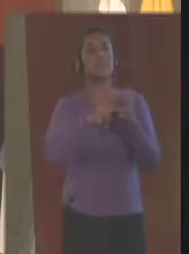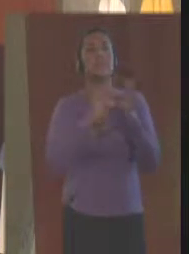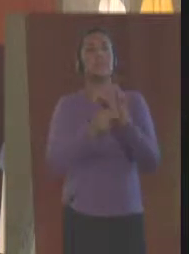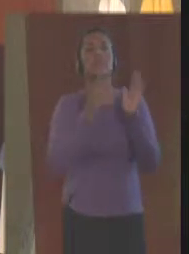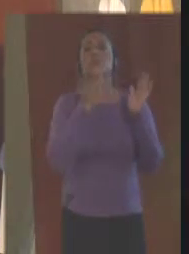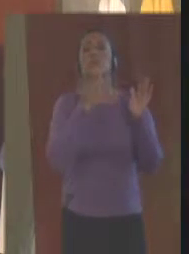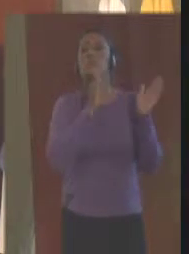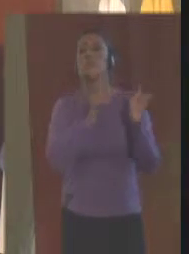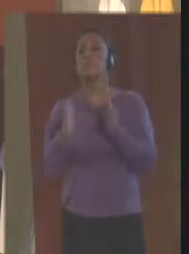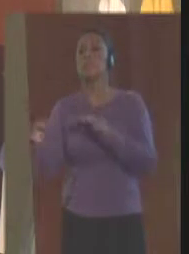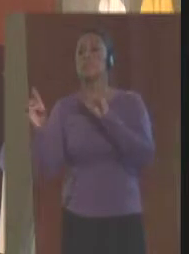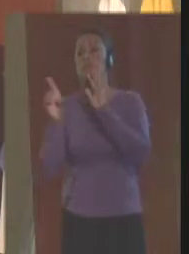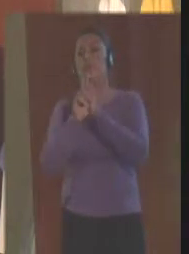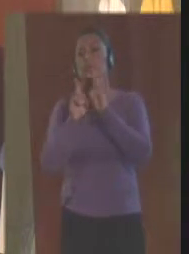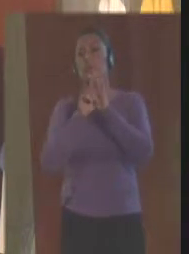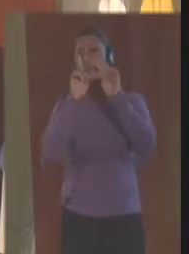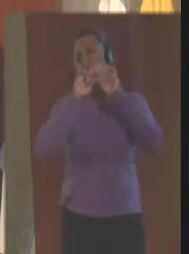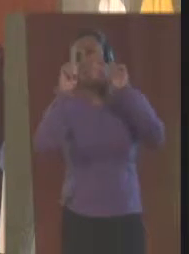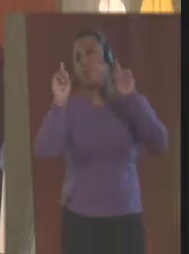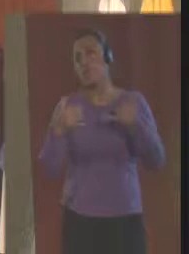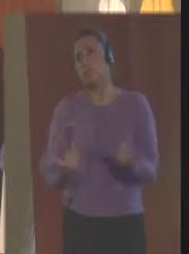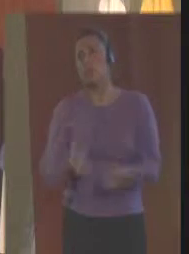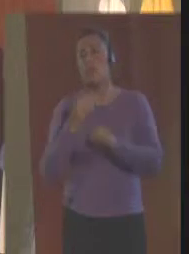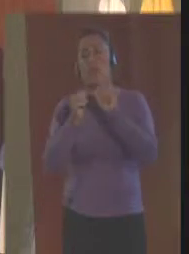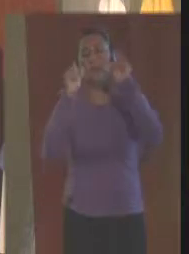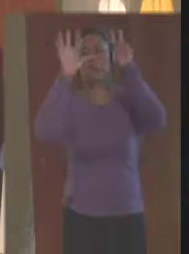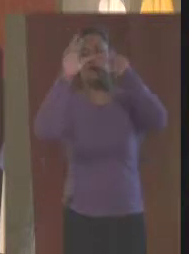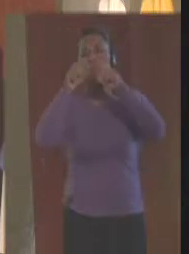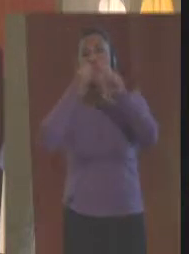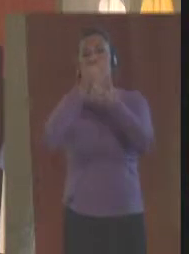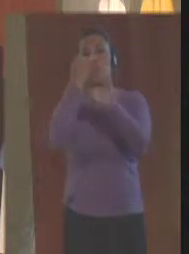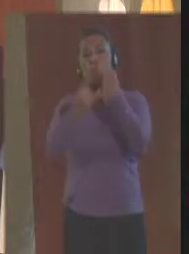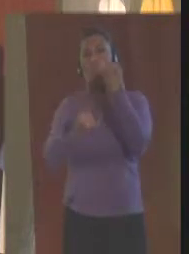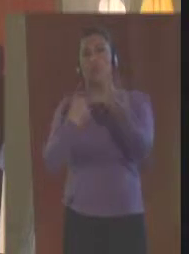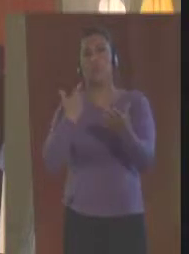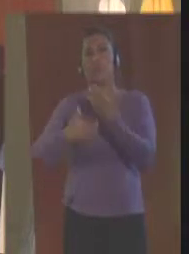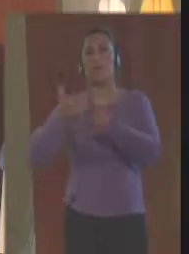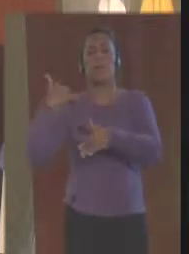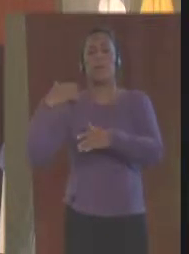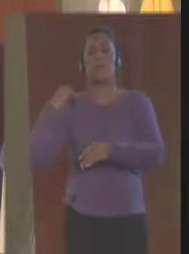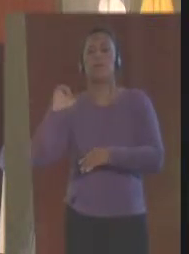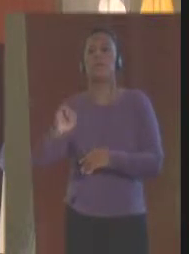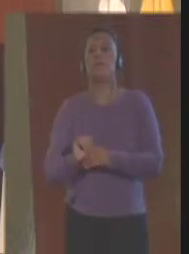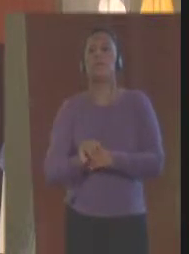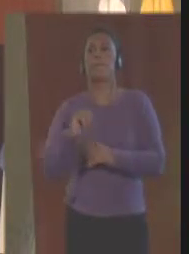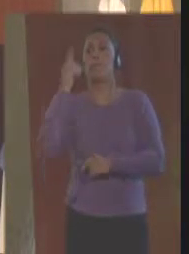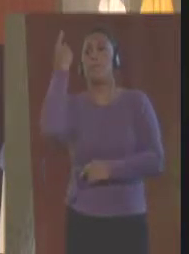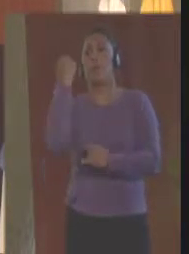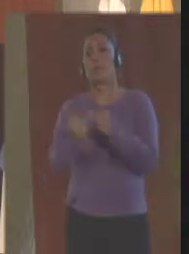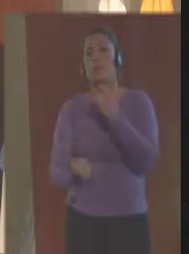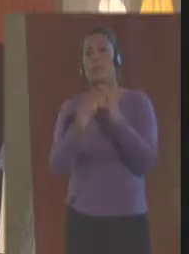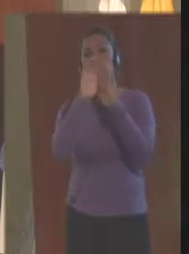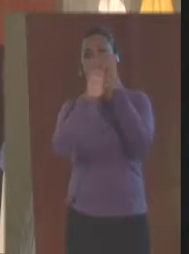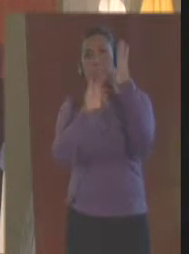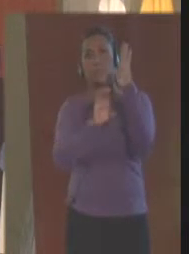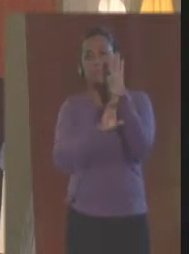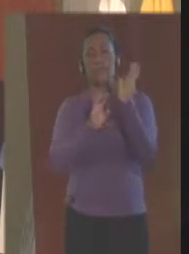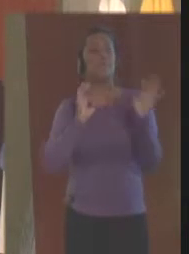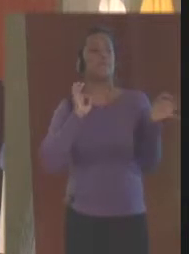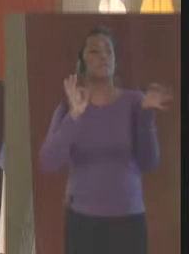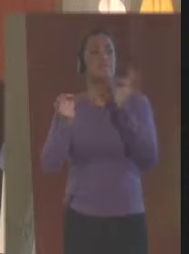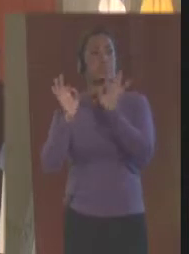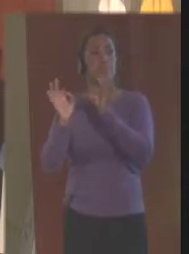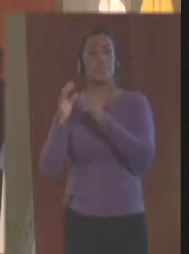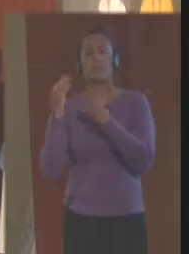constitucional y legal en el Ecuador diferente en estos últimos 7 años, y eso hay que recalcar desde la vigencia de la última Constitución, en donde se establece con